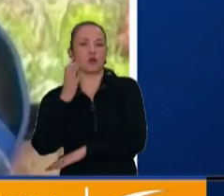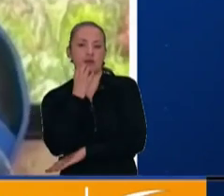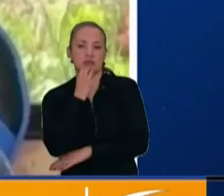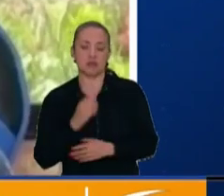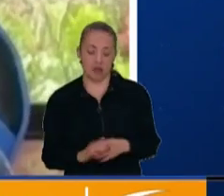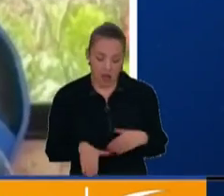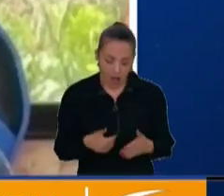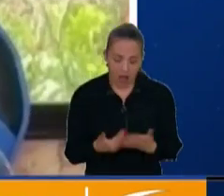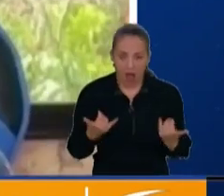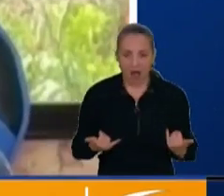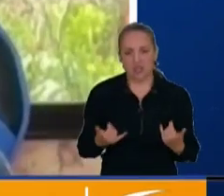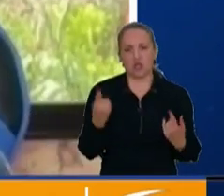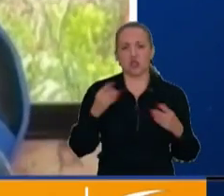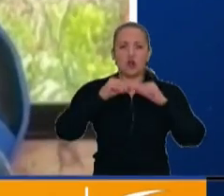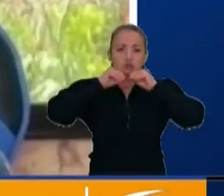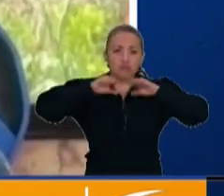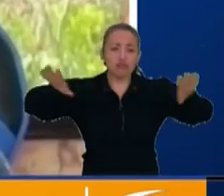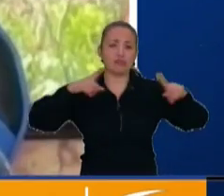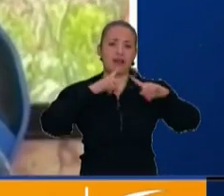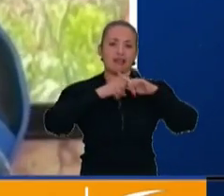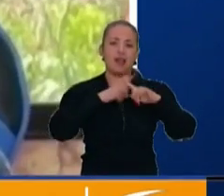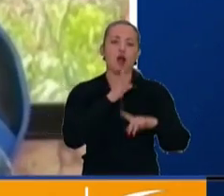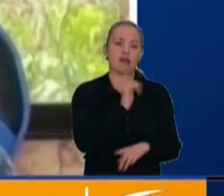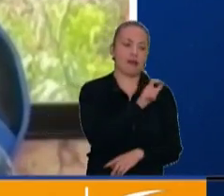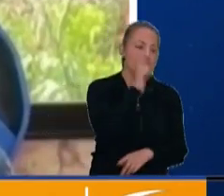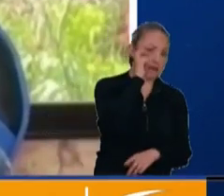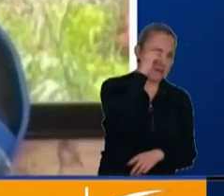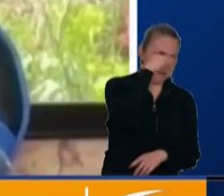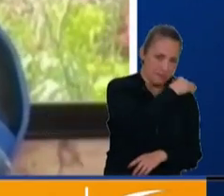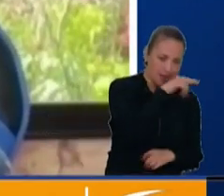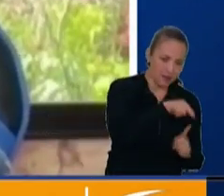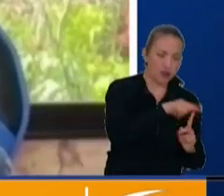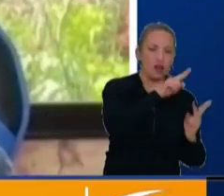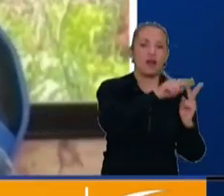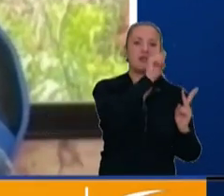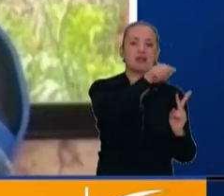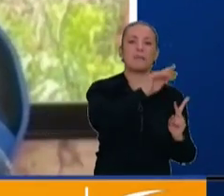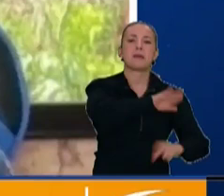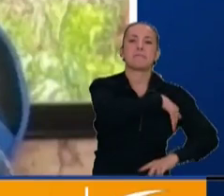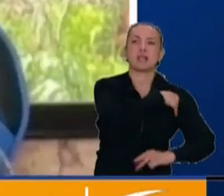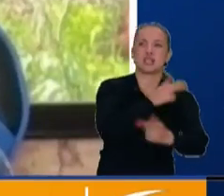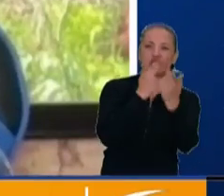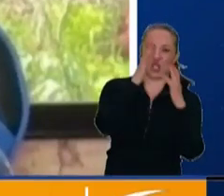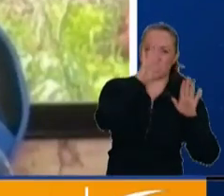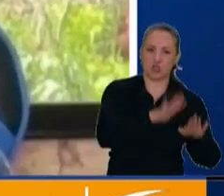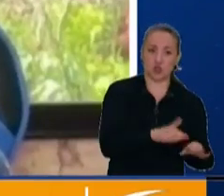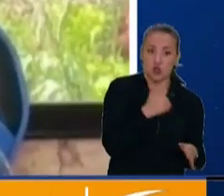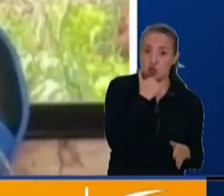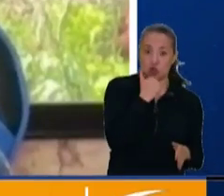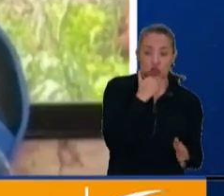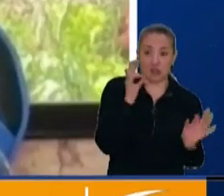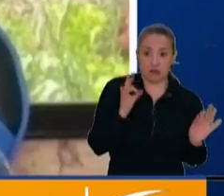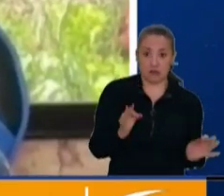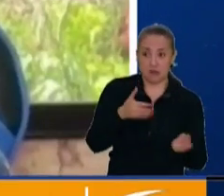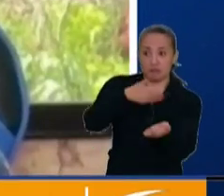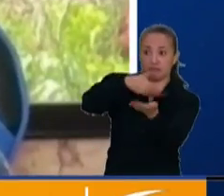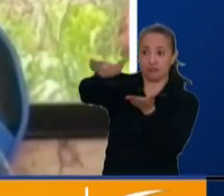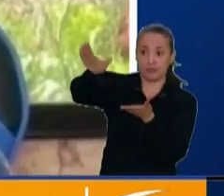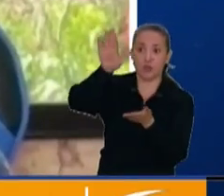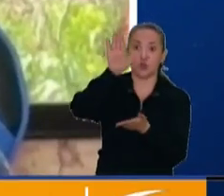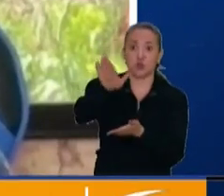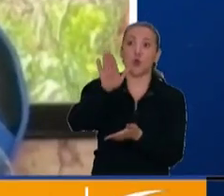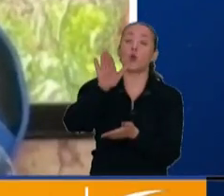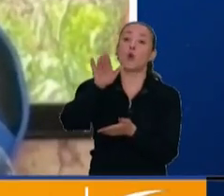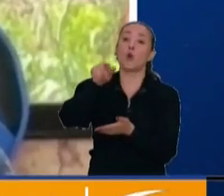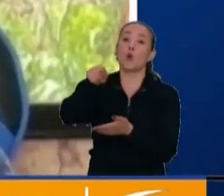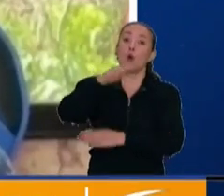momento son unos trinos tanto del presidente como del canciller, en donde no sabemos si se expulsó al embajador de Israel